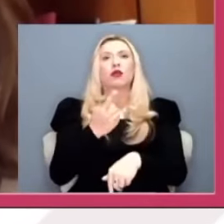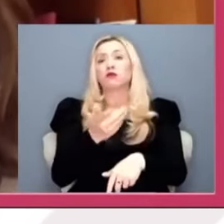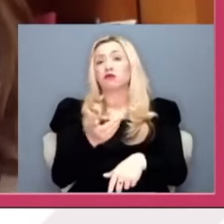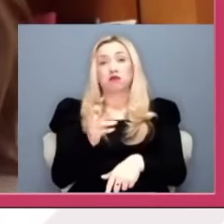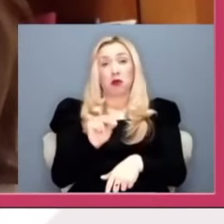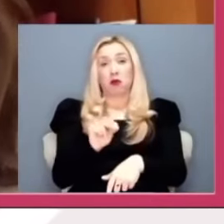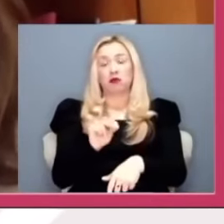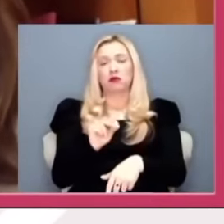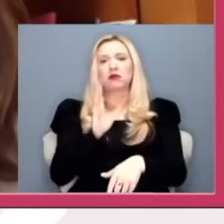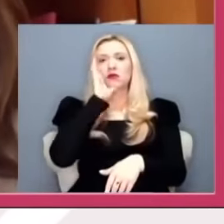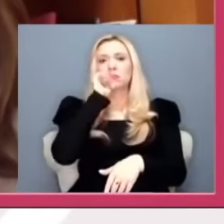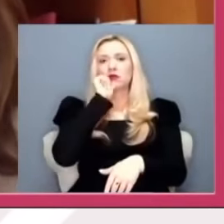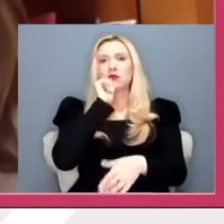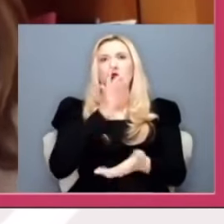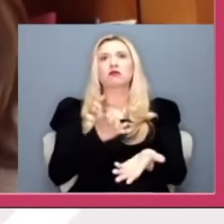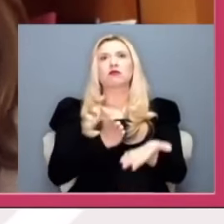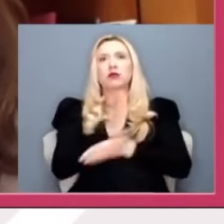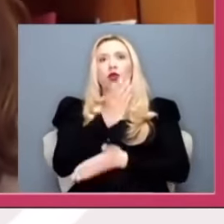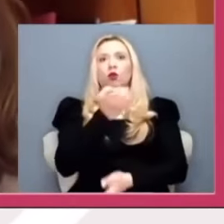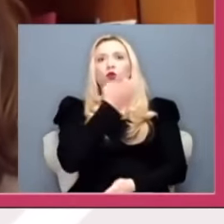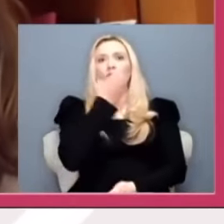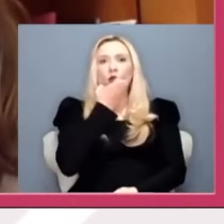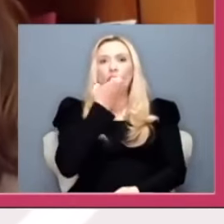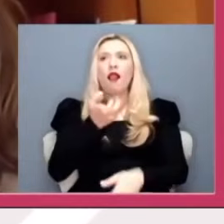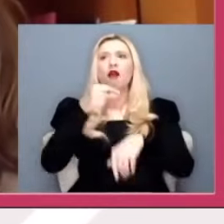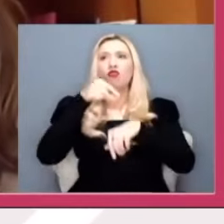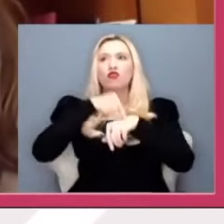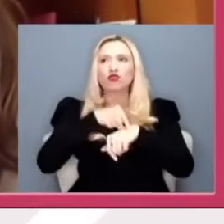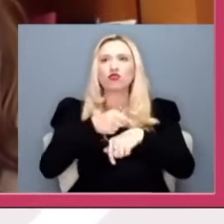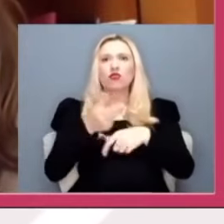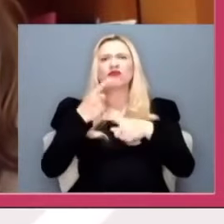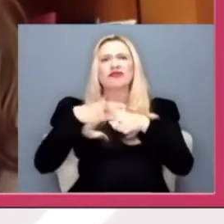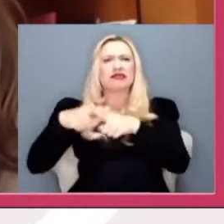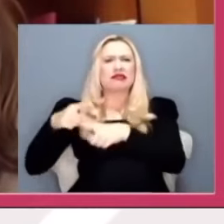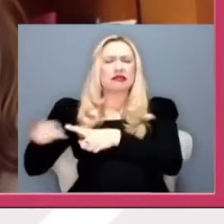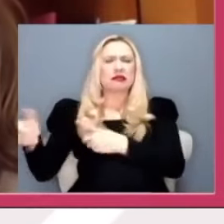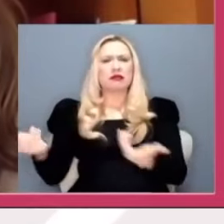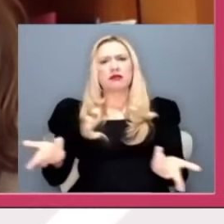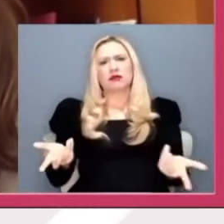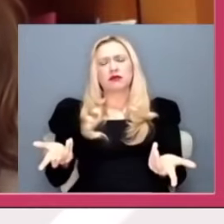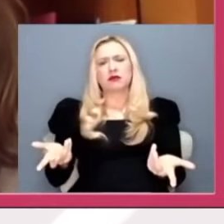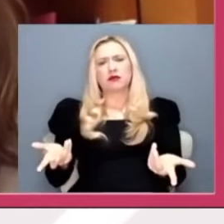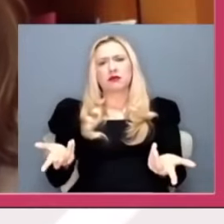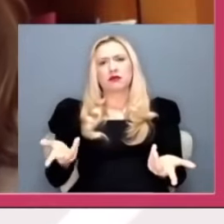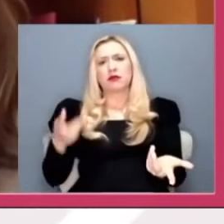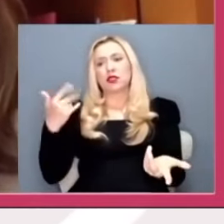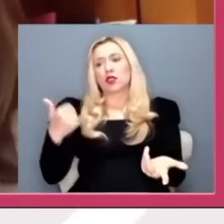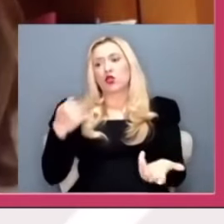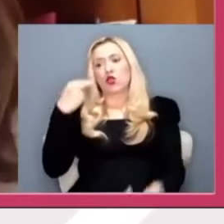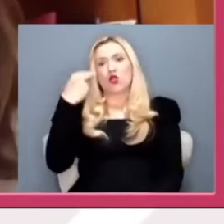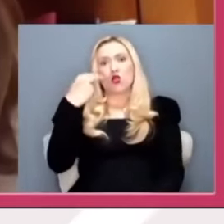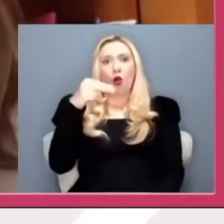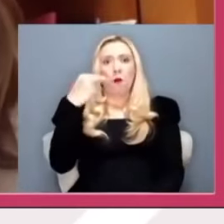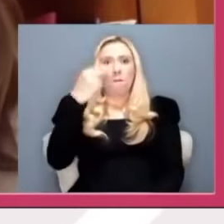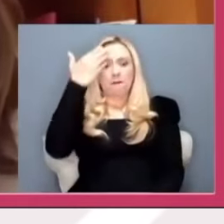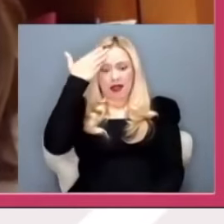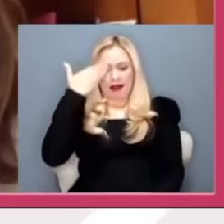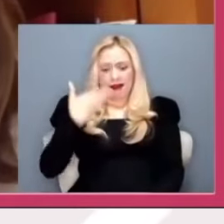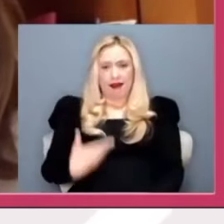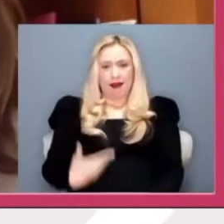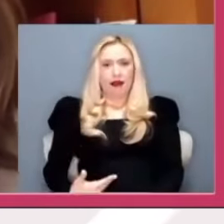obstaculizadas en el acceso a sus derechos y sobre todo en el acceso a su identidad de género, a que